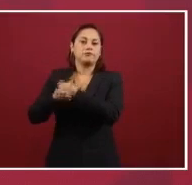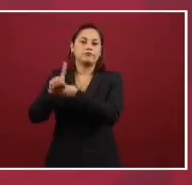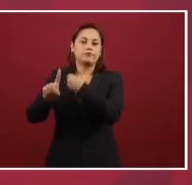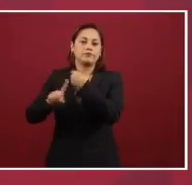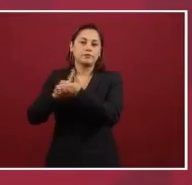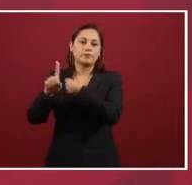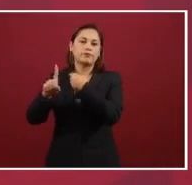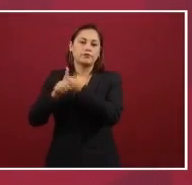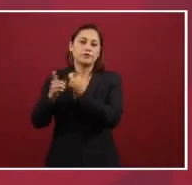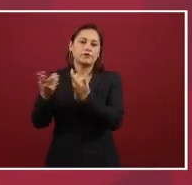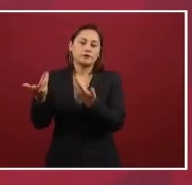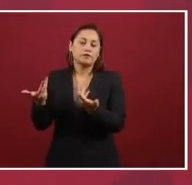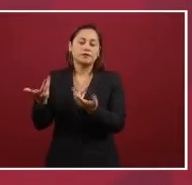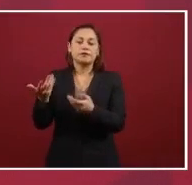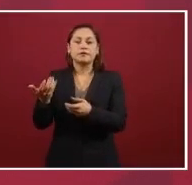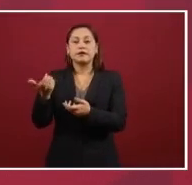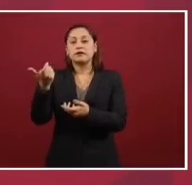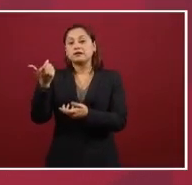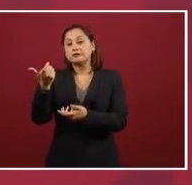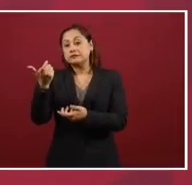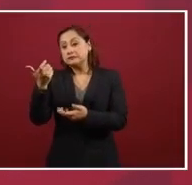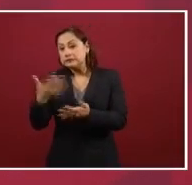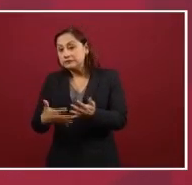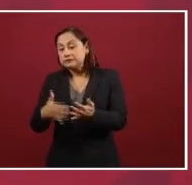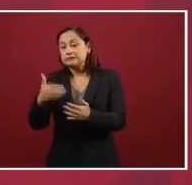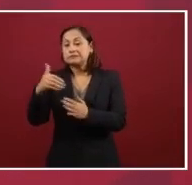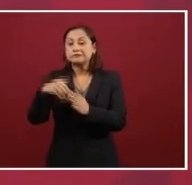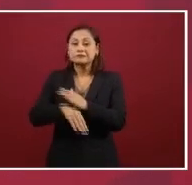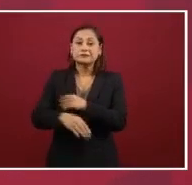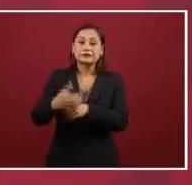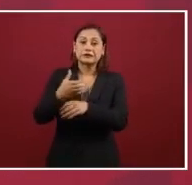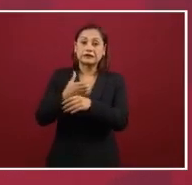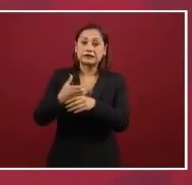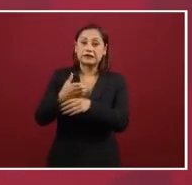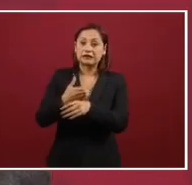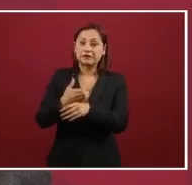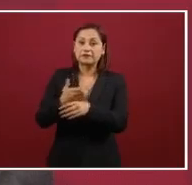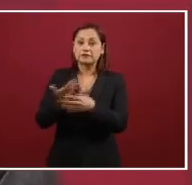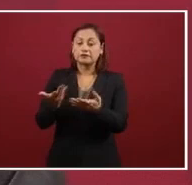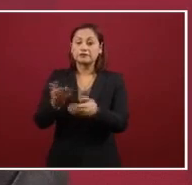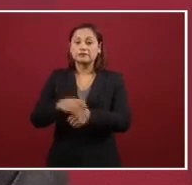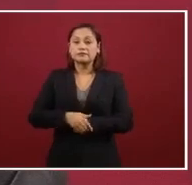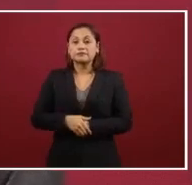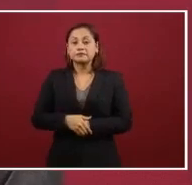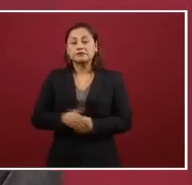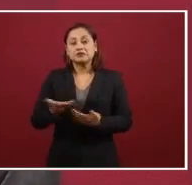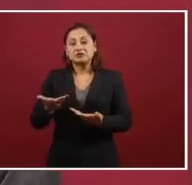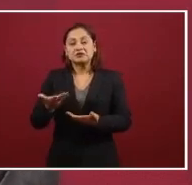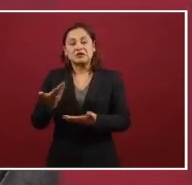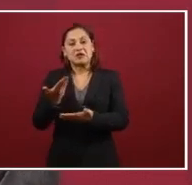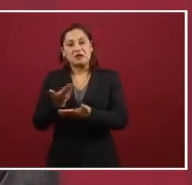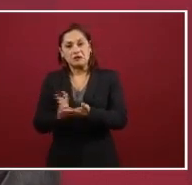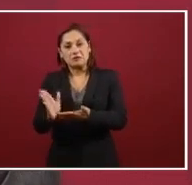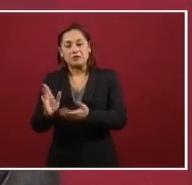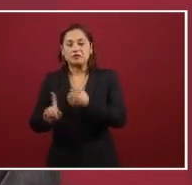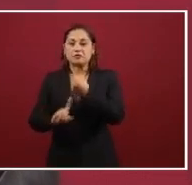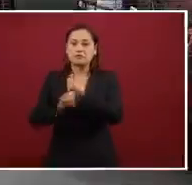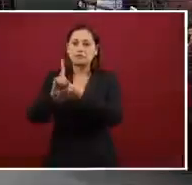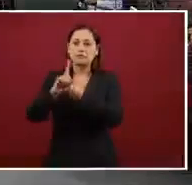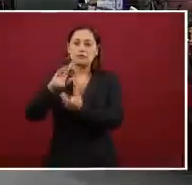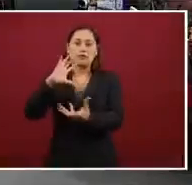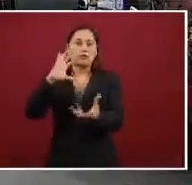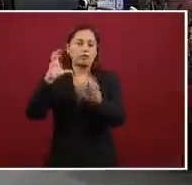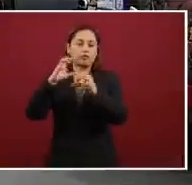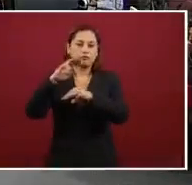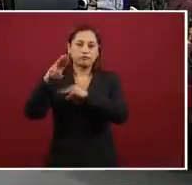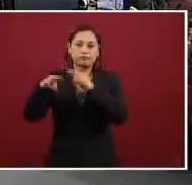precios del petróleo del café y lo que está sucediendo con el cambio climático en Centroamérica. Pero